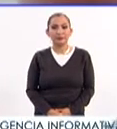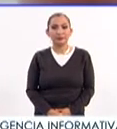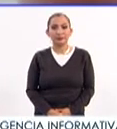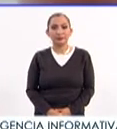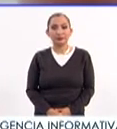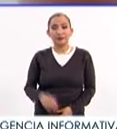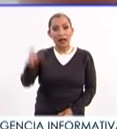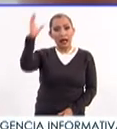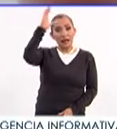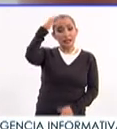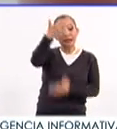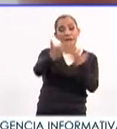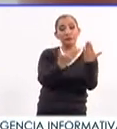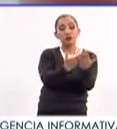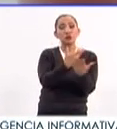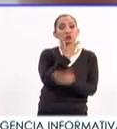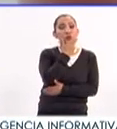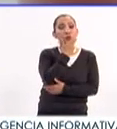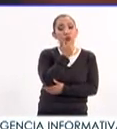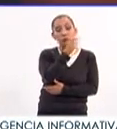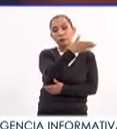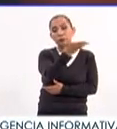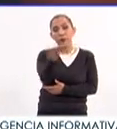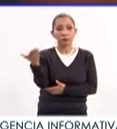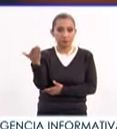La ciencia al servicio del hombre,